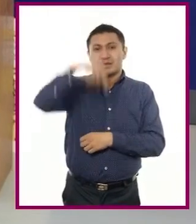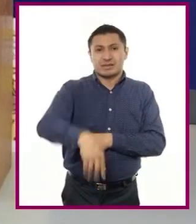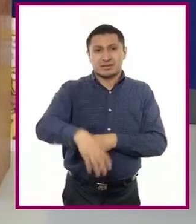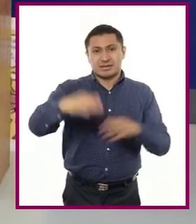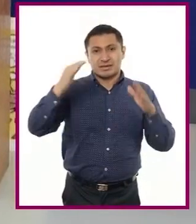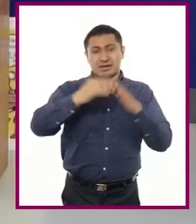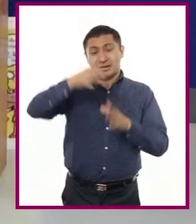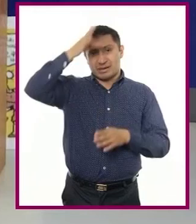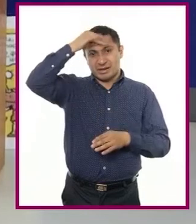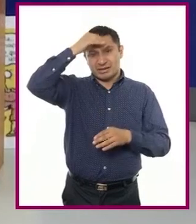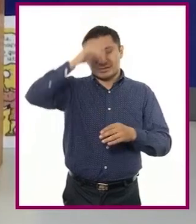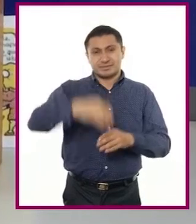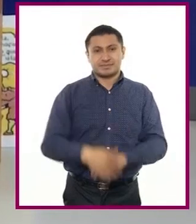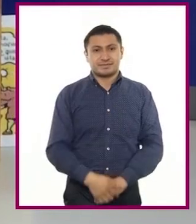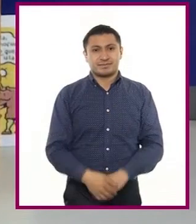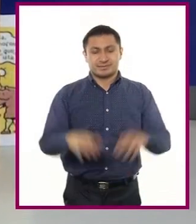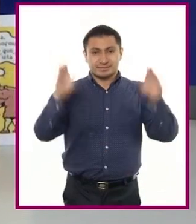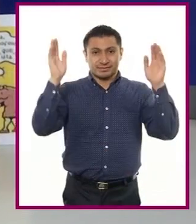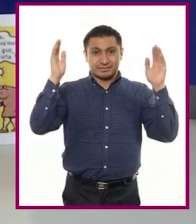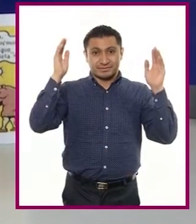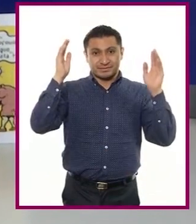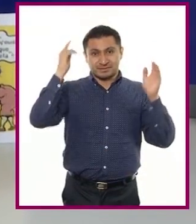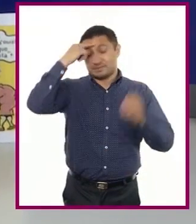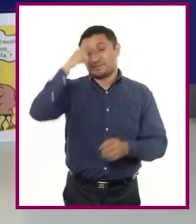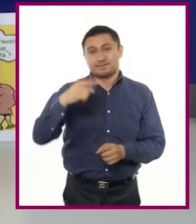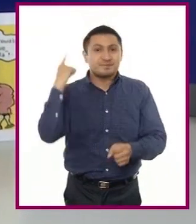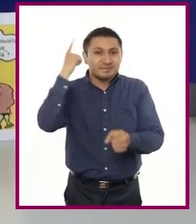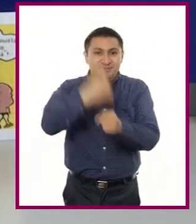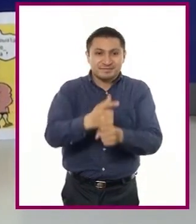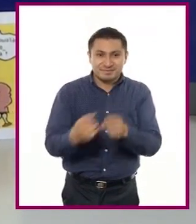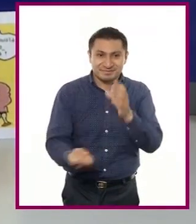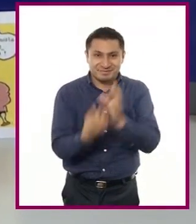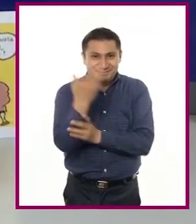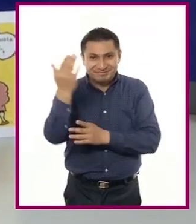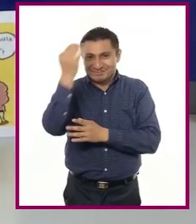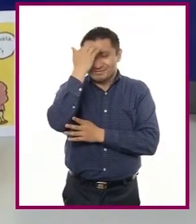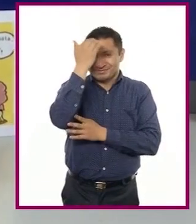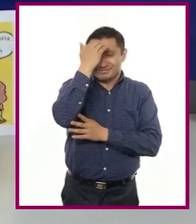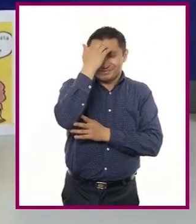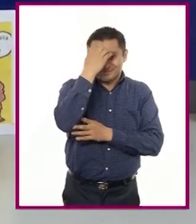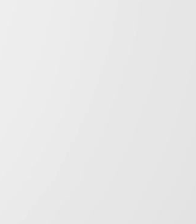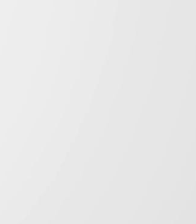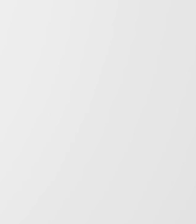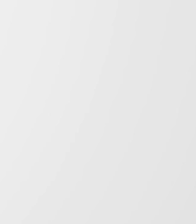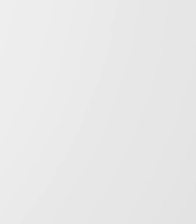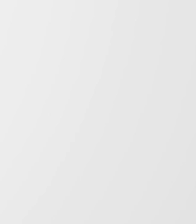en Aprende en Casa para descubrir nuevos conocimientos.